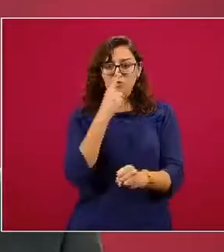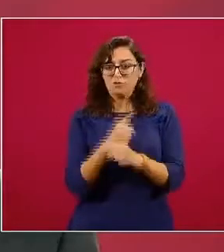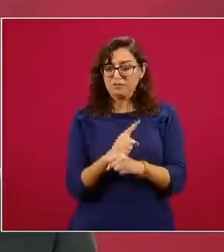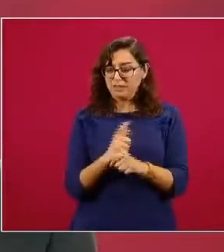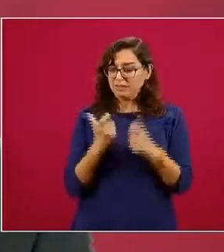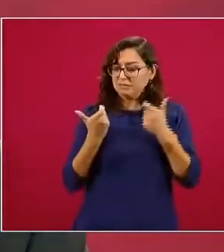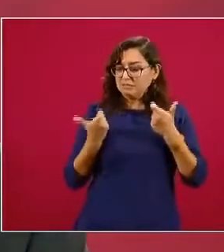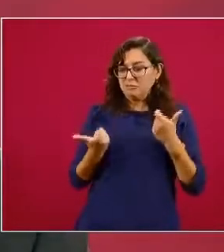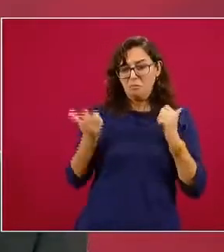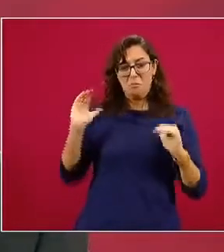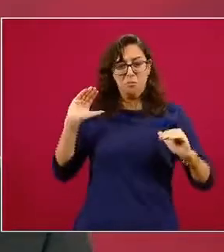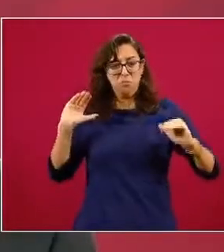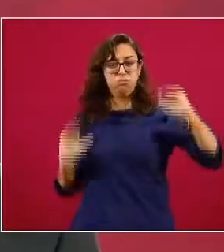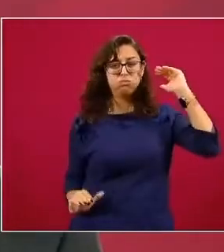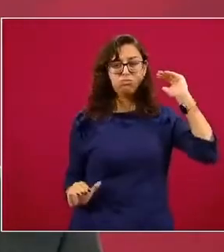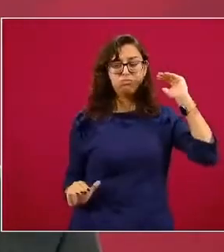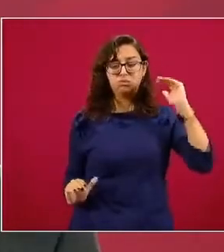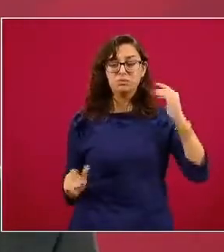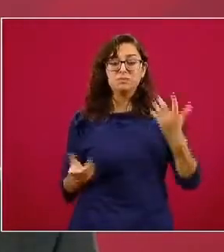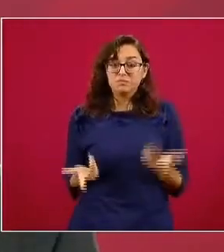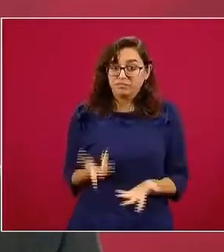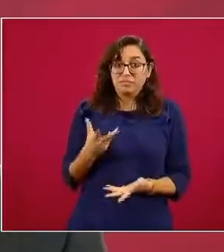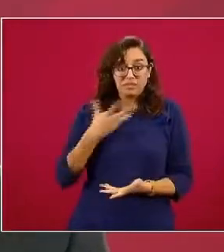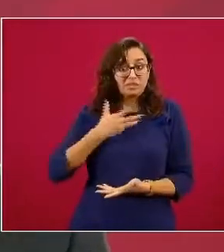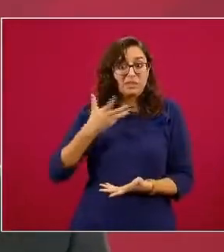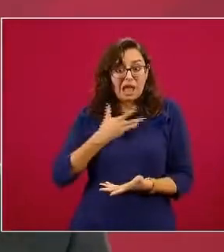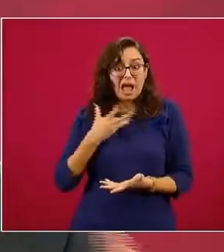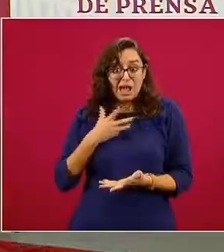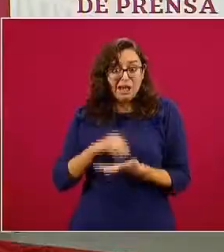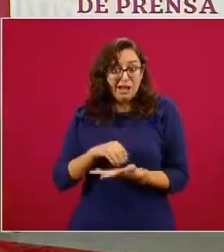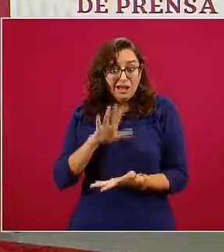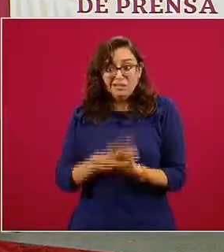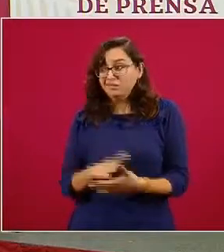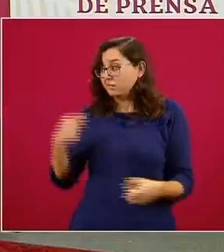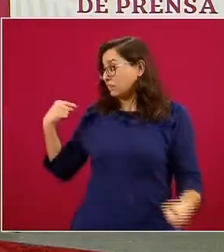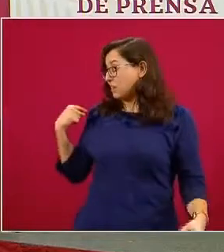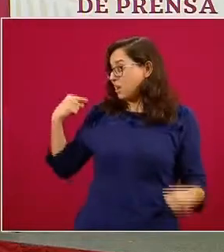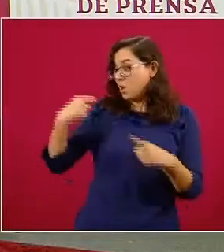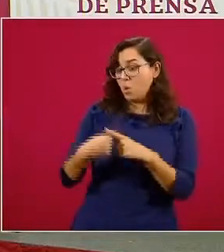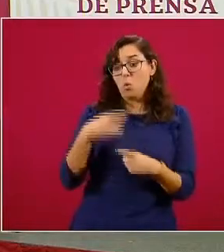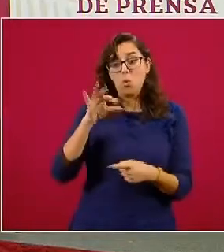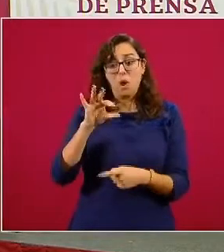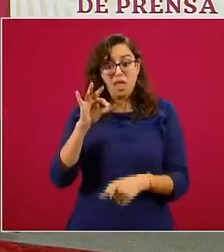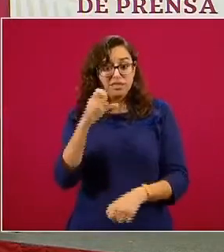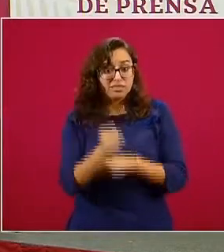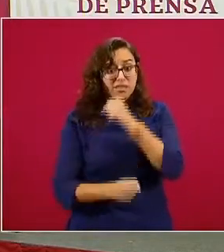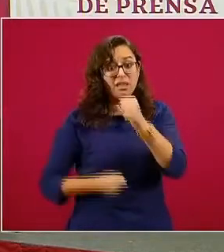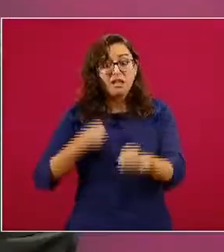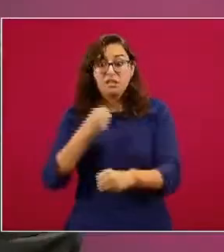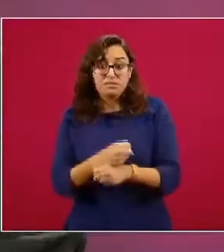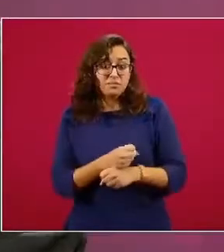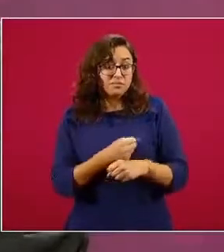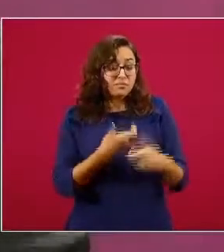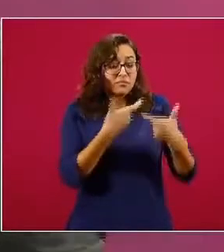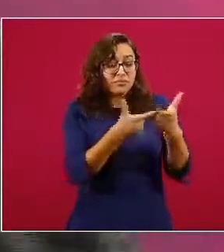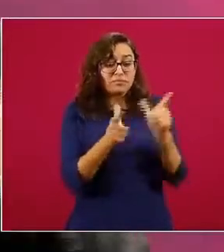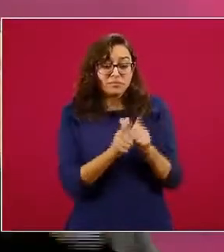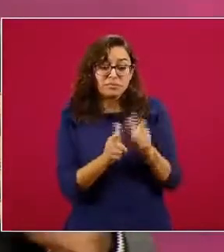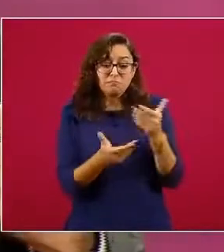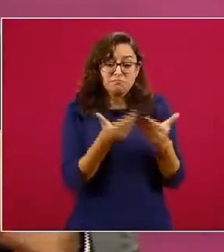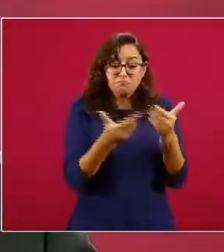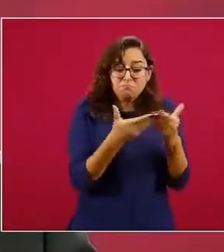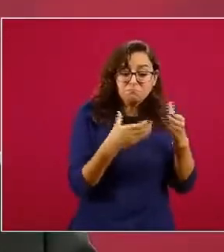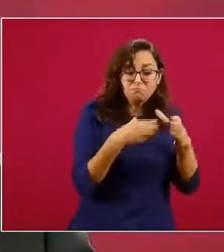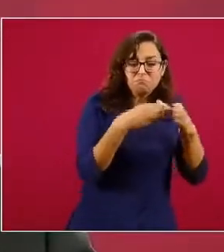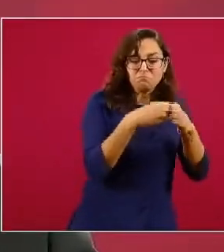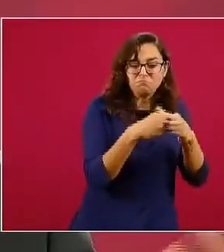riqueza. Pero es una realidad documentada. A lo largo de 40 años hay minorías que acumularon mucha riqueza, hay